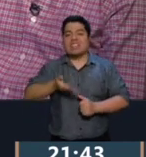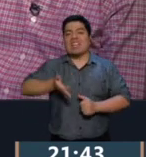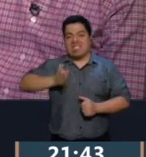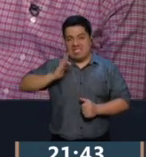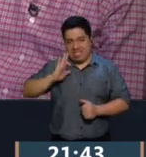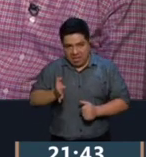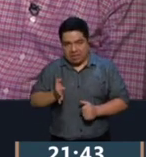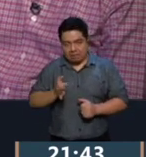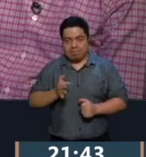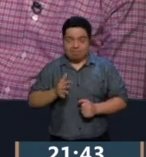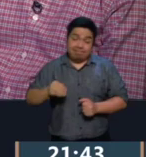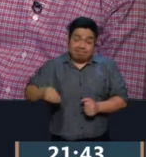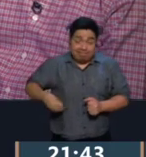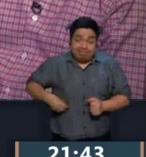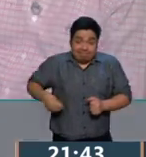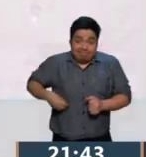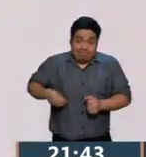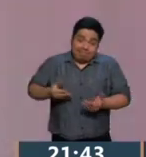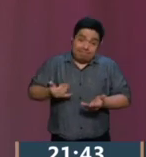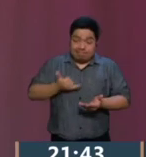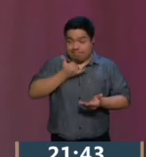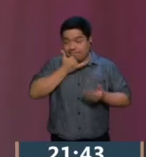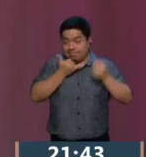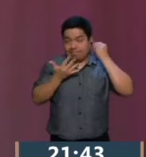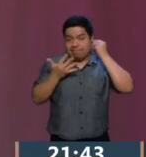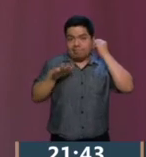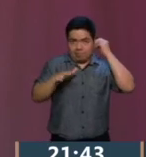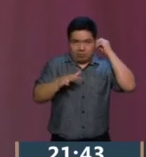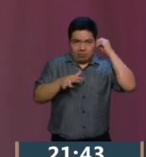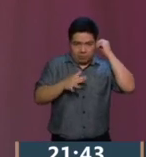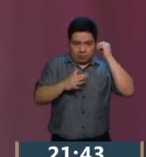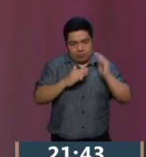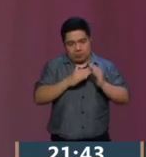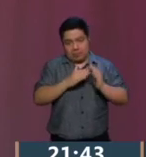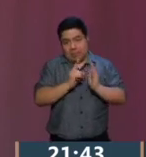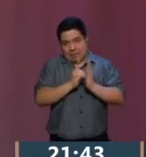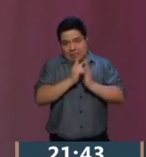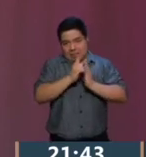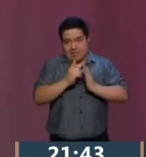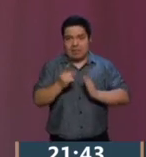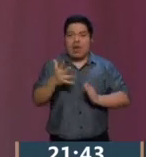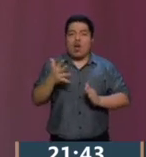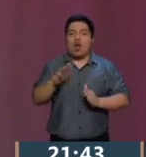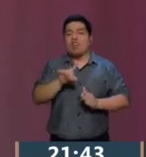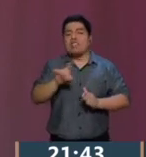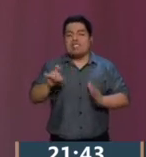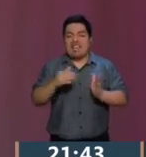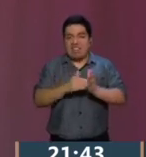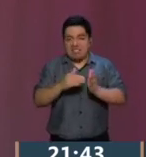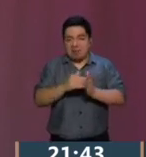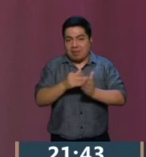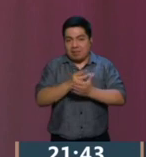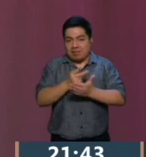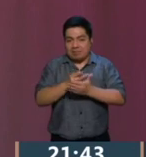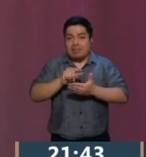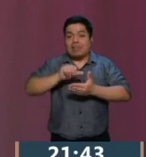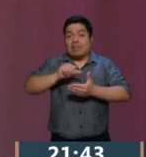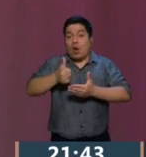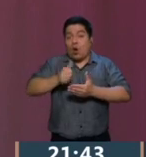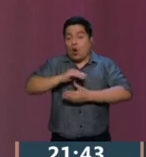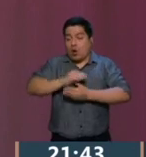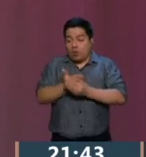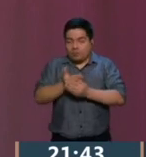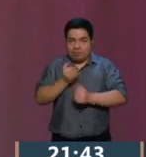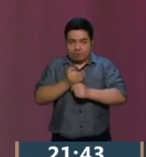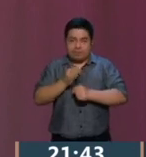su culpabilidad y tuvieron que regresar 10 inmuebles con un valor de 100 millones de pesos. Las 11 carpetas que están abiertas hoy